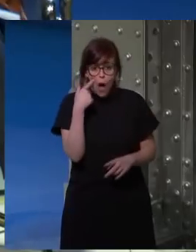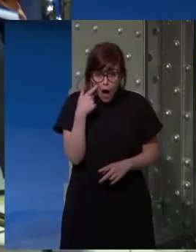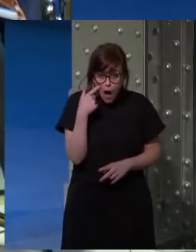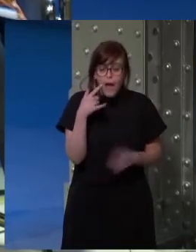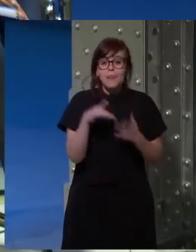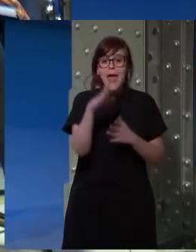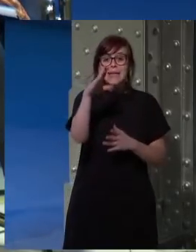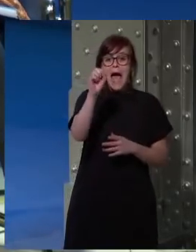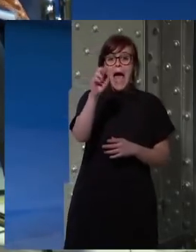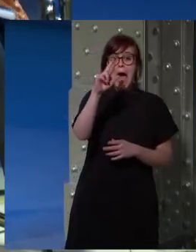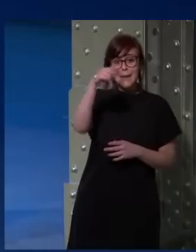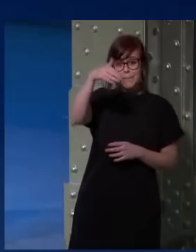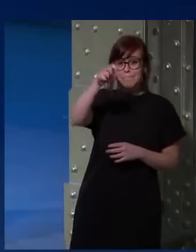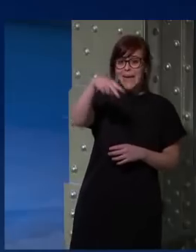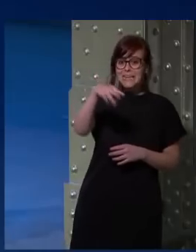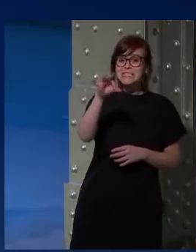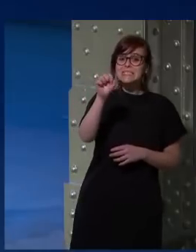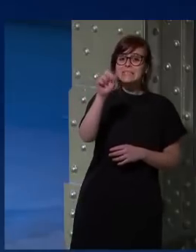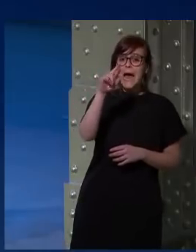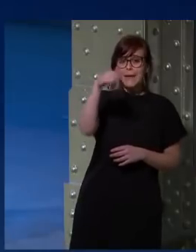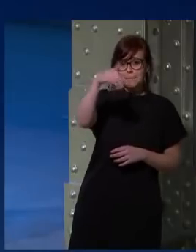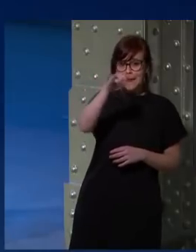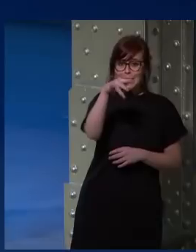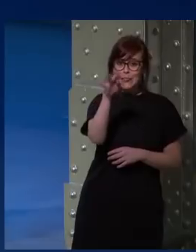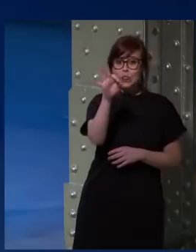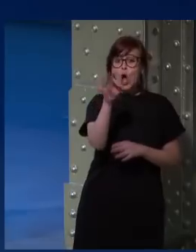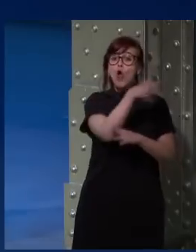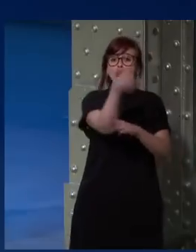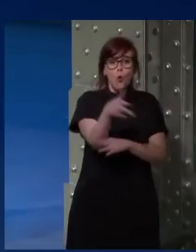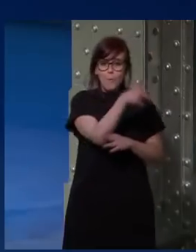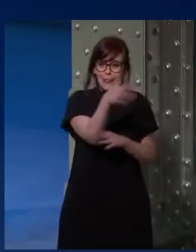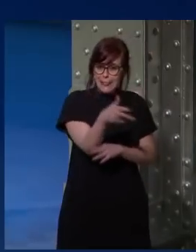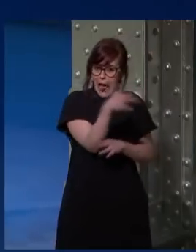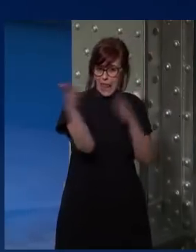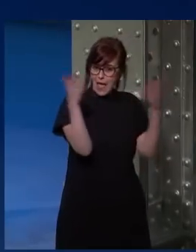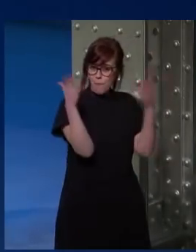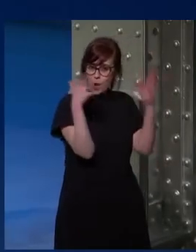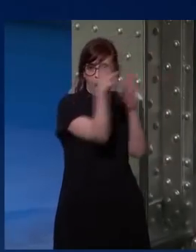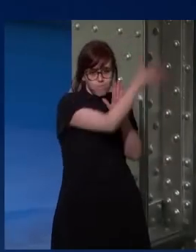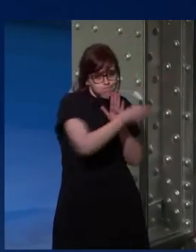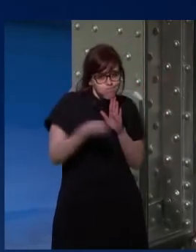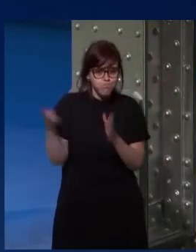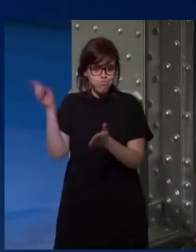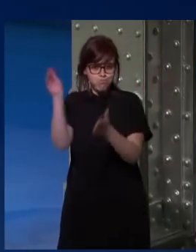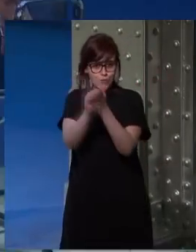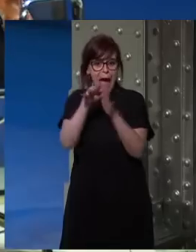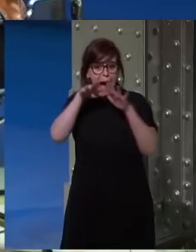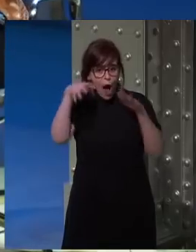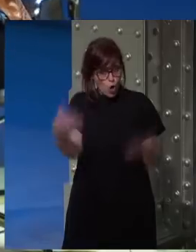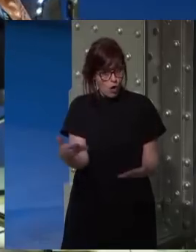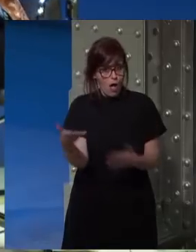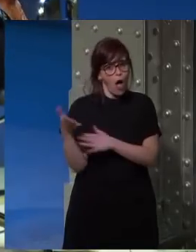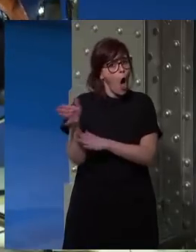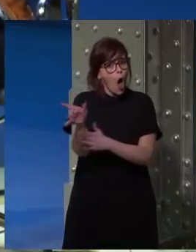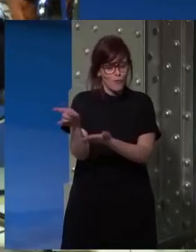Carmen Sarmiento, por ejemplo. Te lo digo ahora. Sin duda alguna, ¿eh? Sí, bueno, lo